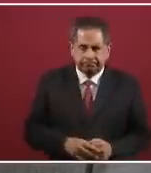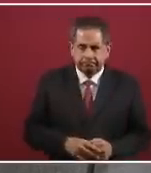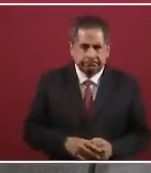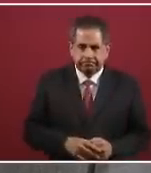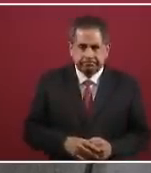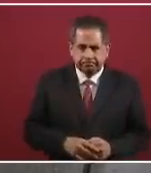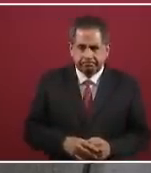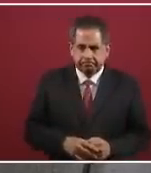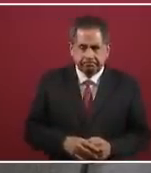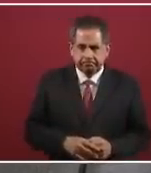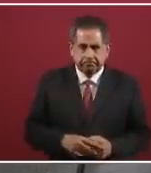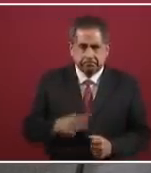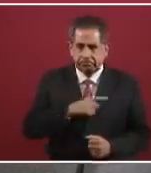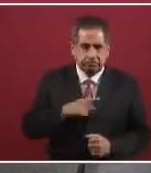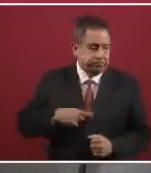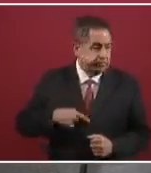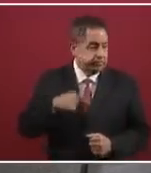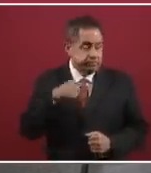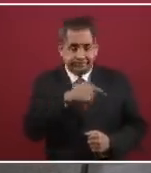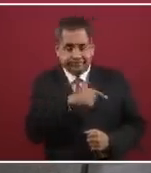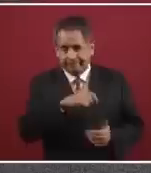que estos casos